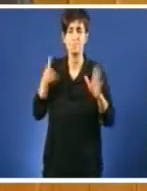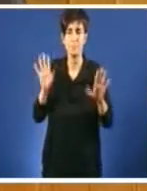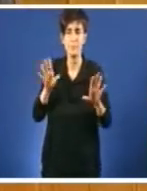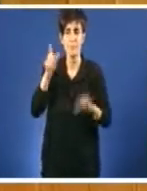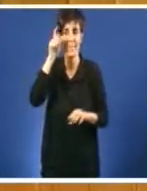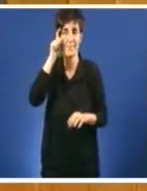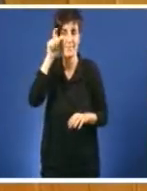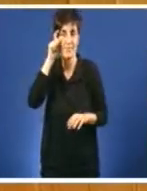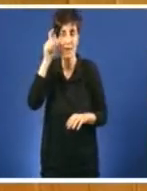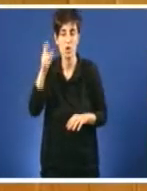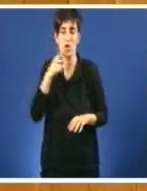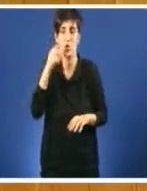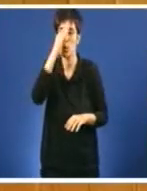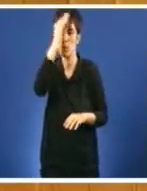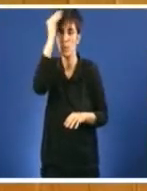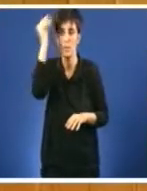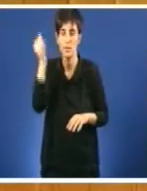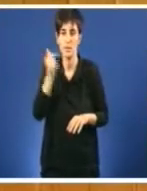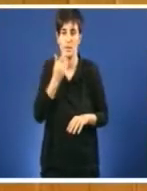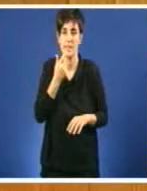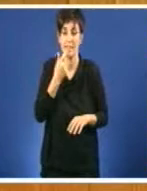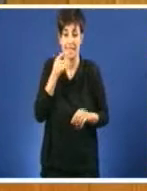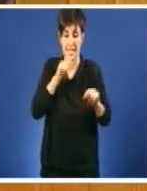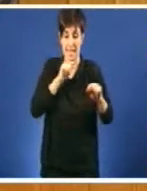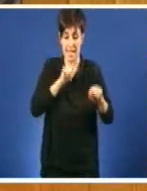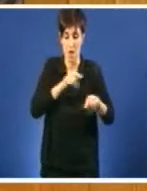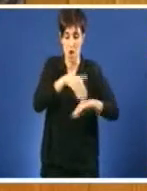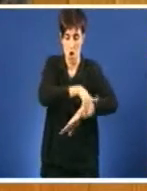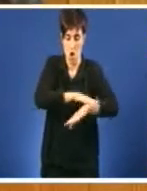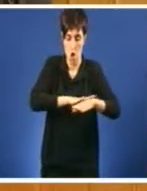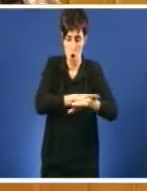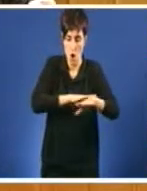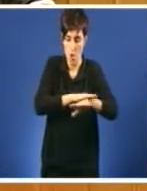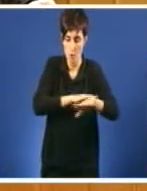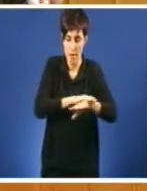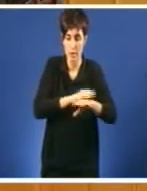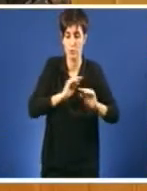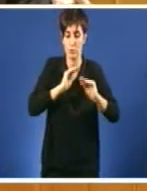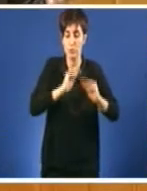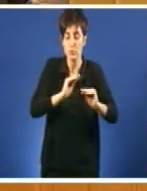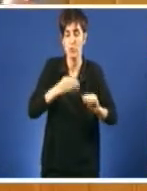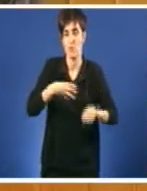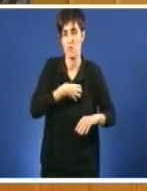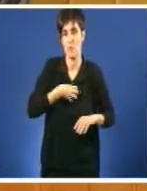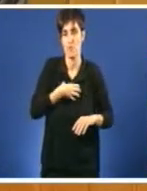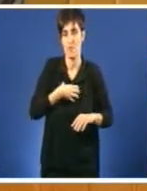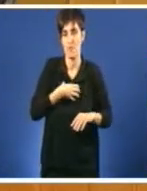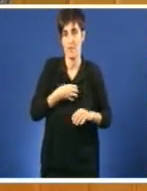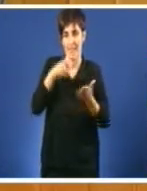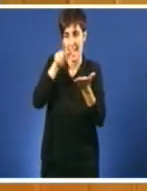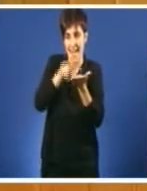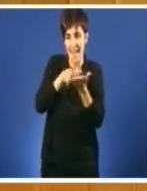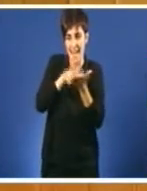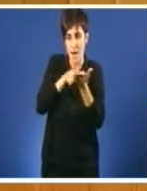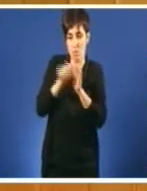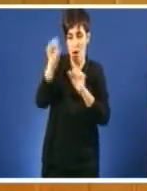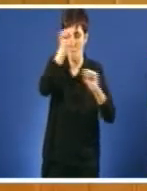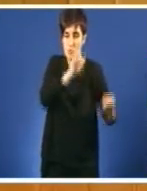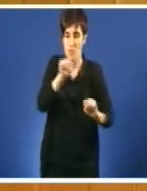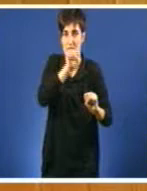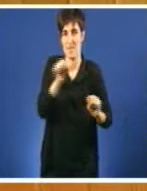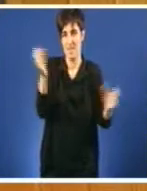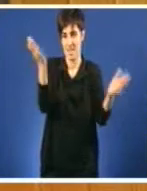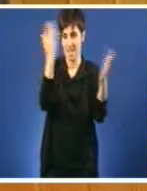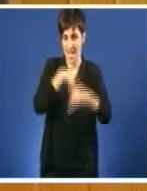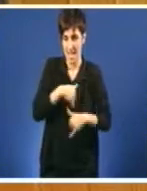está encargando el e o seu goberno en Galiza de liquidar ese idioma bello como o que